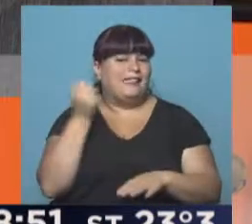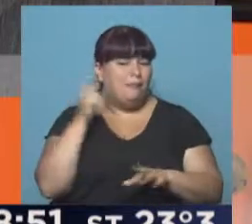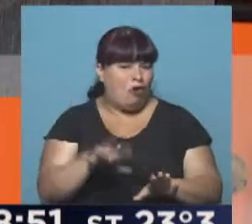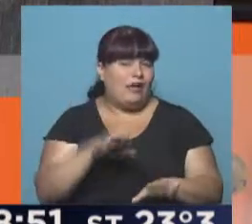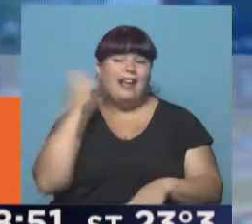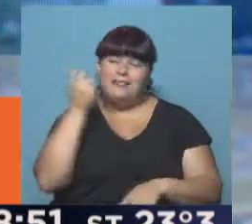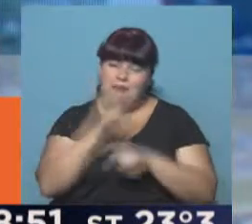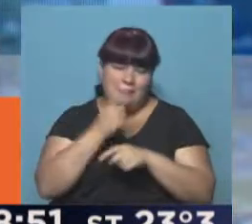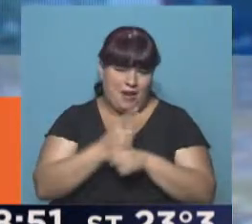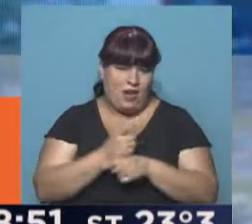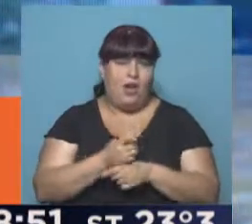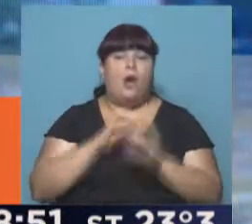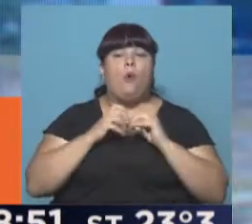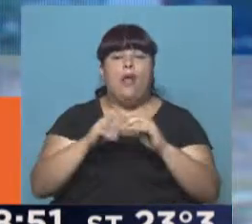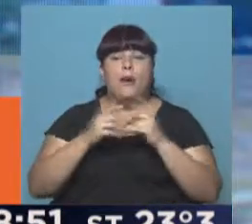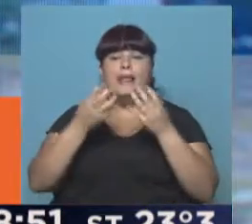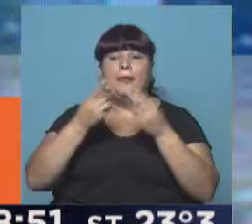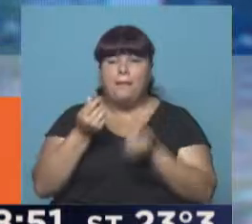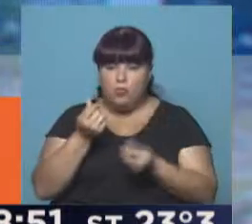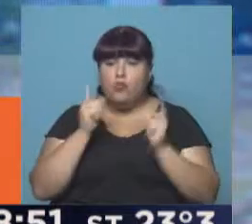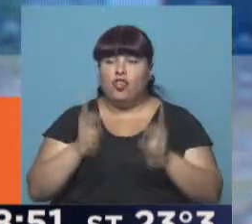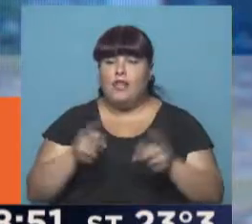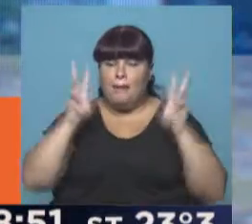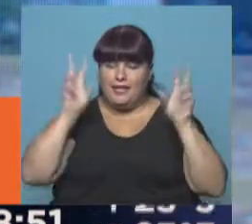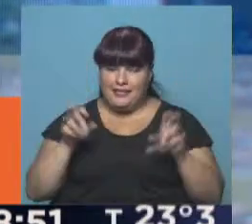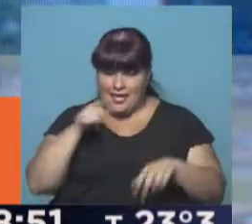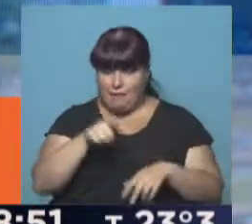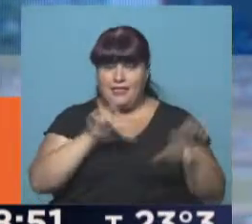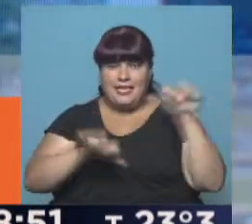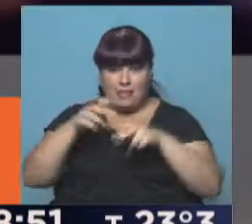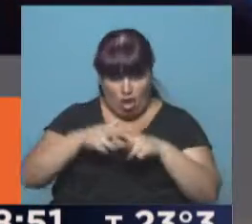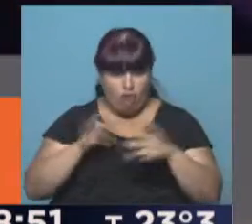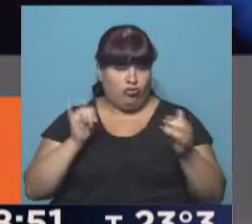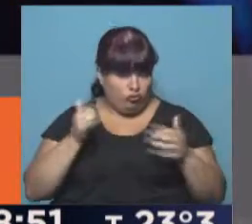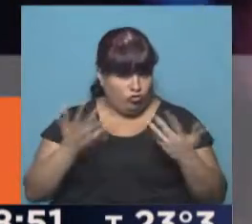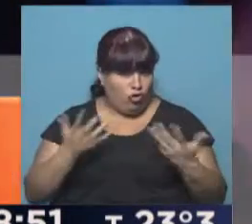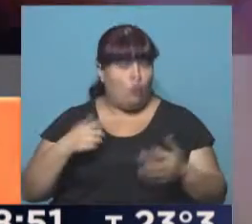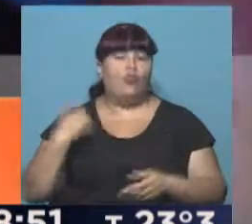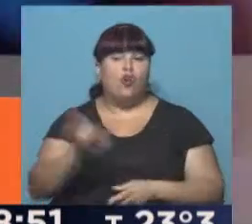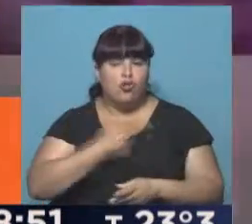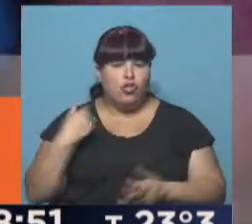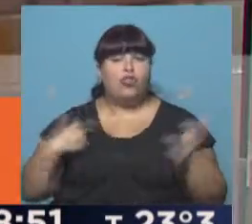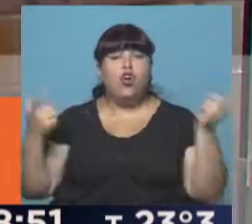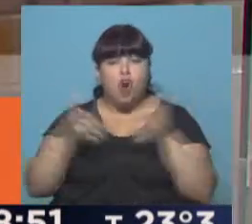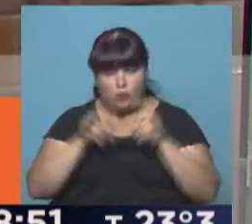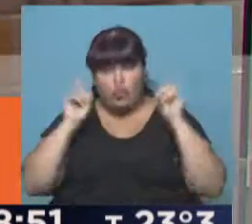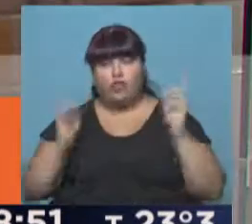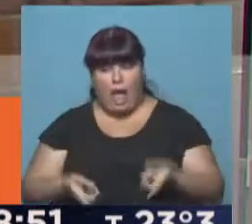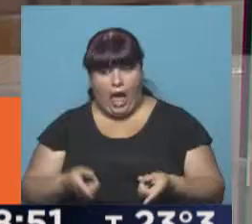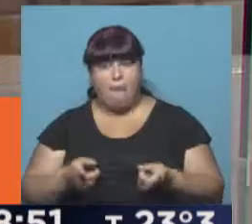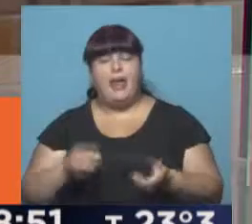y lo fundamental es cuando se discutió el presupuesto estuvo también el tema de sismos u tecnologías por supuesto y nosotros desde la comisión incluso